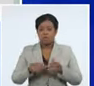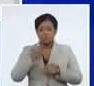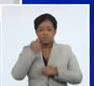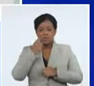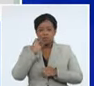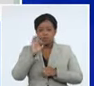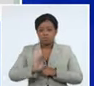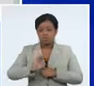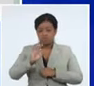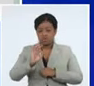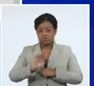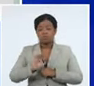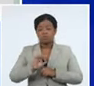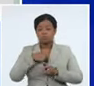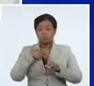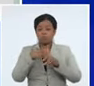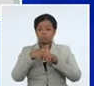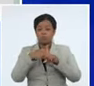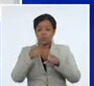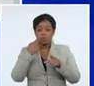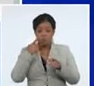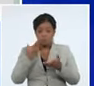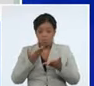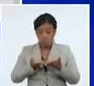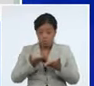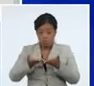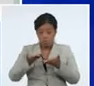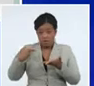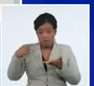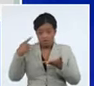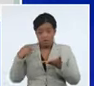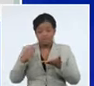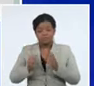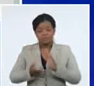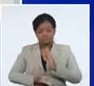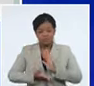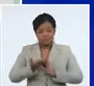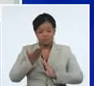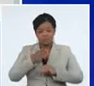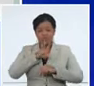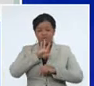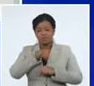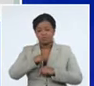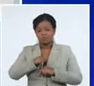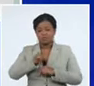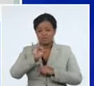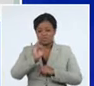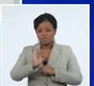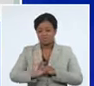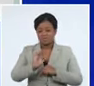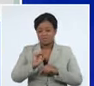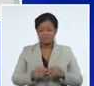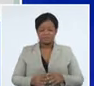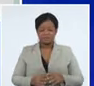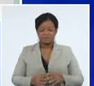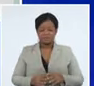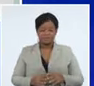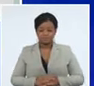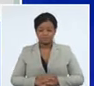La positividad de las muestras analizadas ayer fue superior al 4,7%, que fue